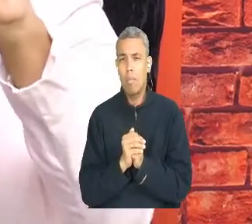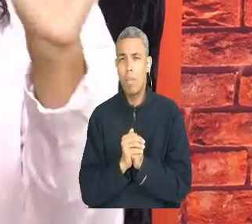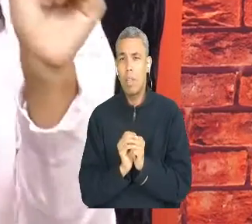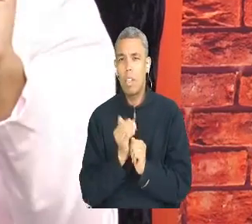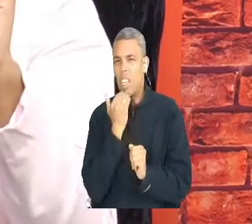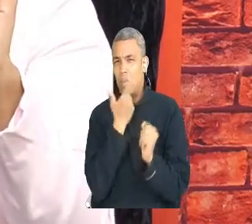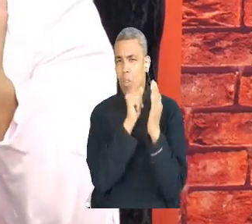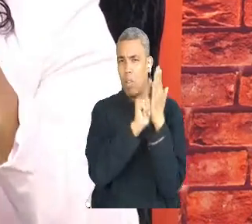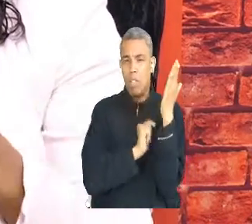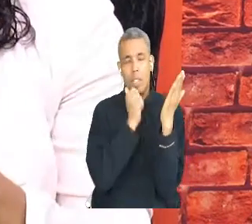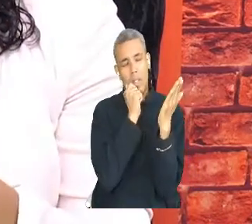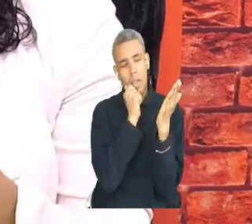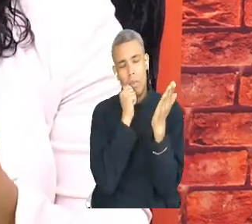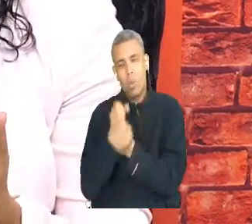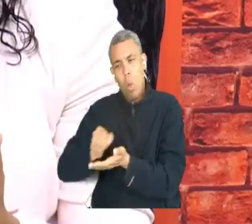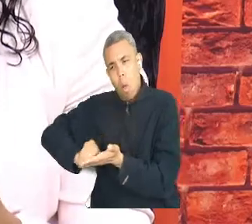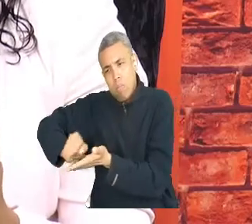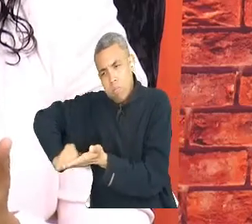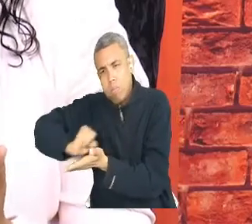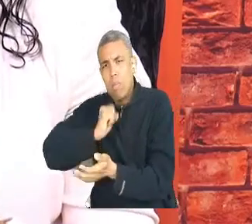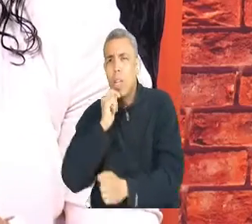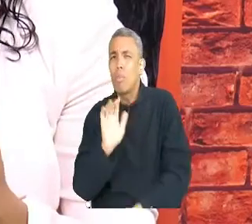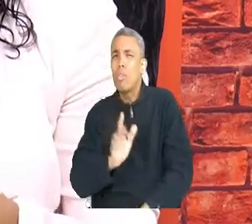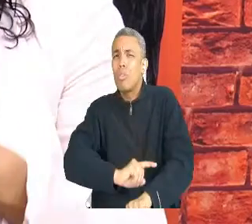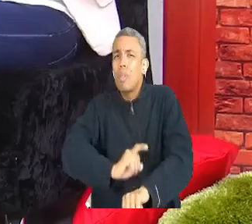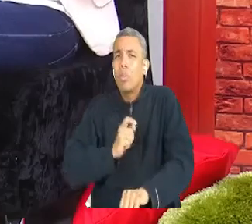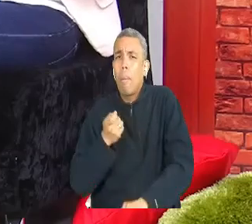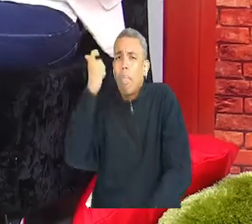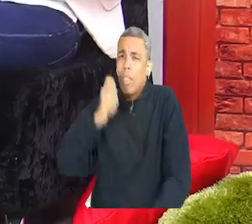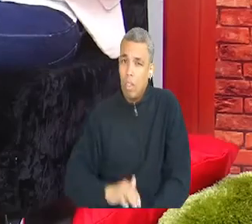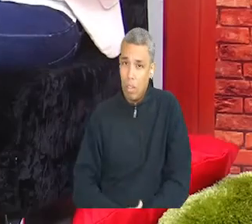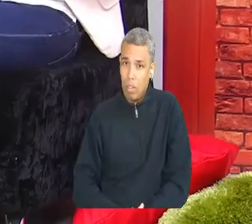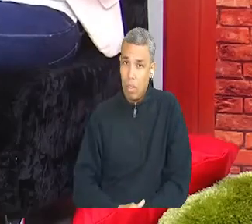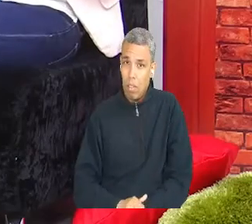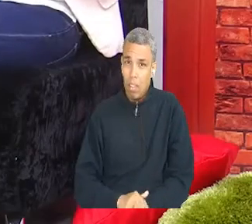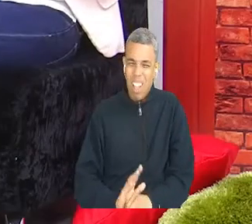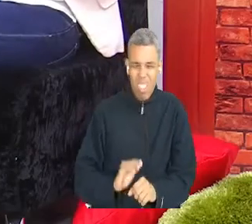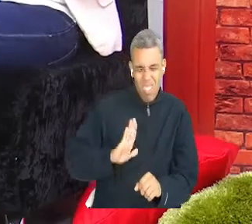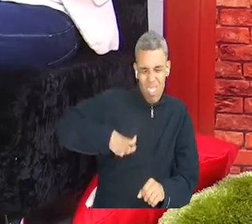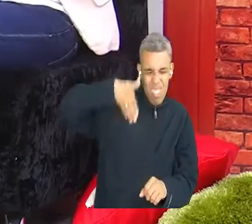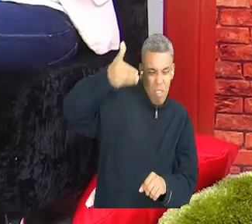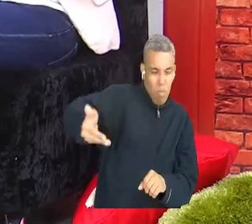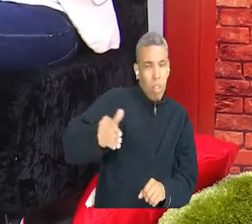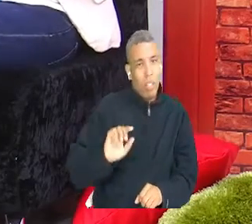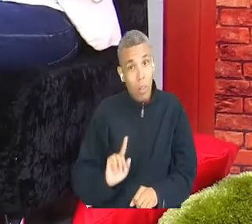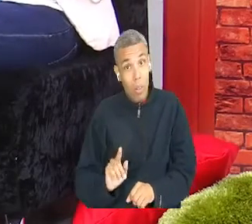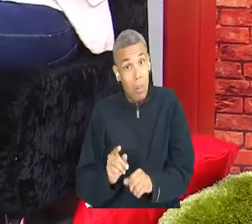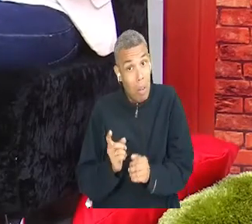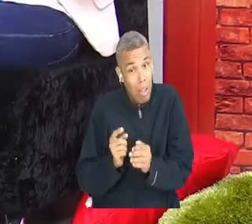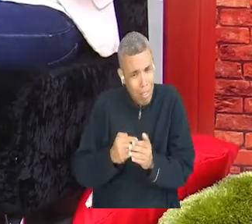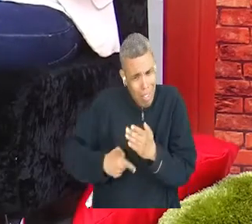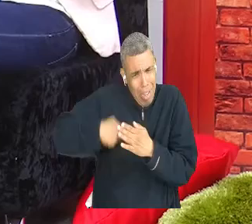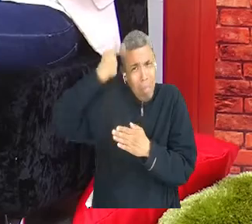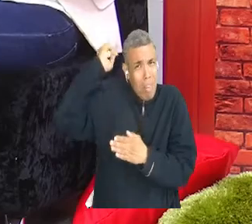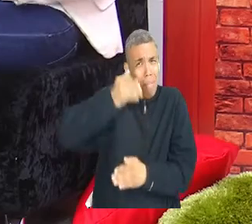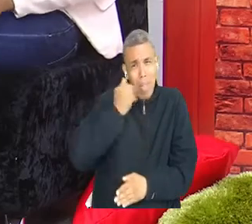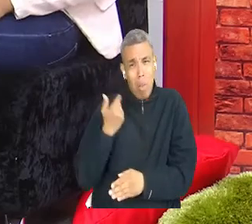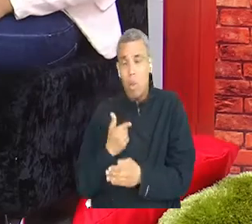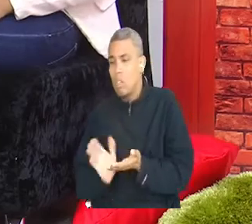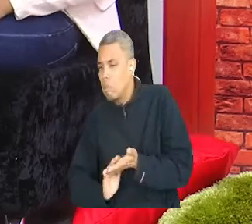por ejemplo voy a lavar la loza que es algo que dura cinco minutos o menos si no inicie molas no nos pongamos a dejar eso como para después no